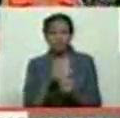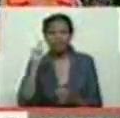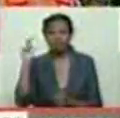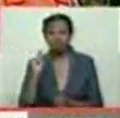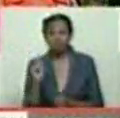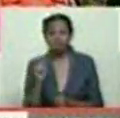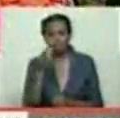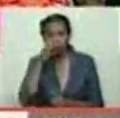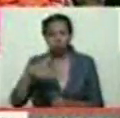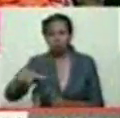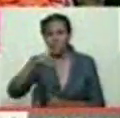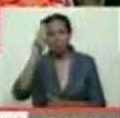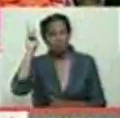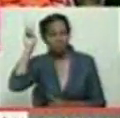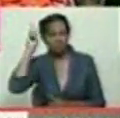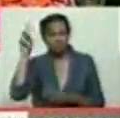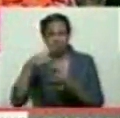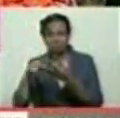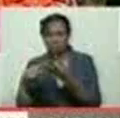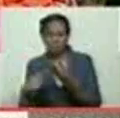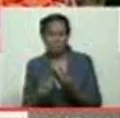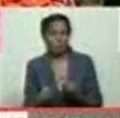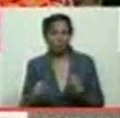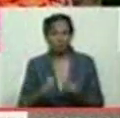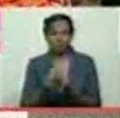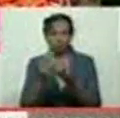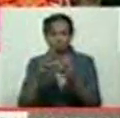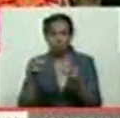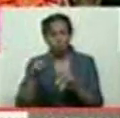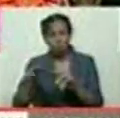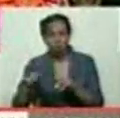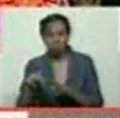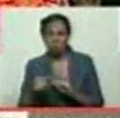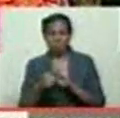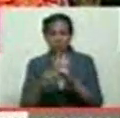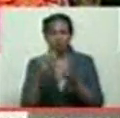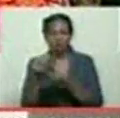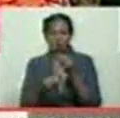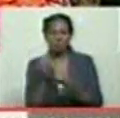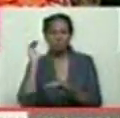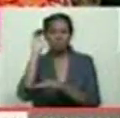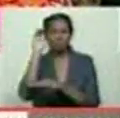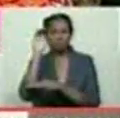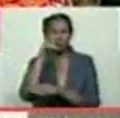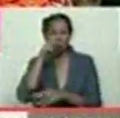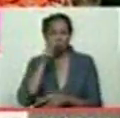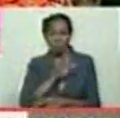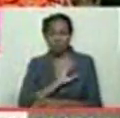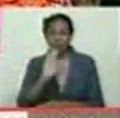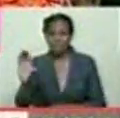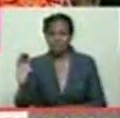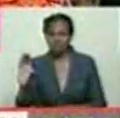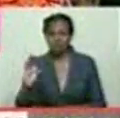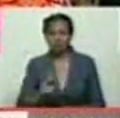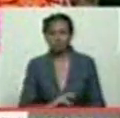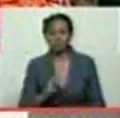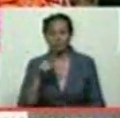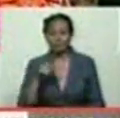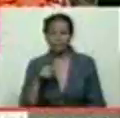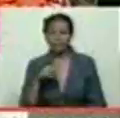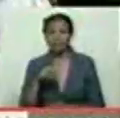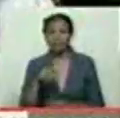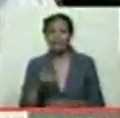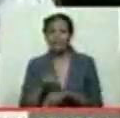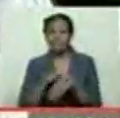Indígenas, estos niños y niñas que representan el futuro de la patria, y el ministro de